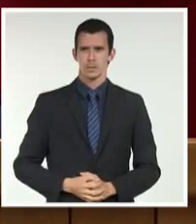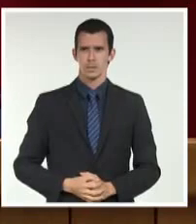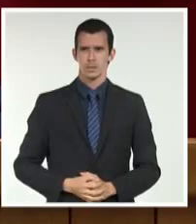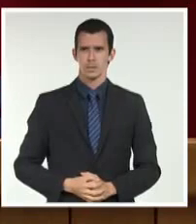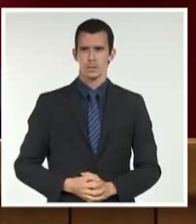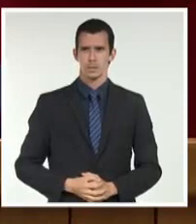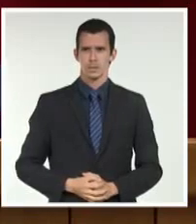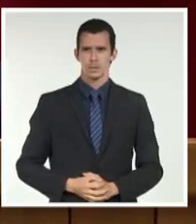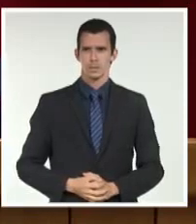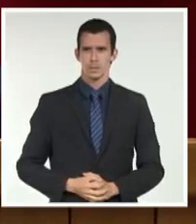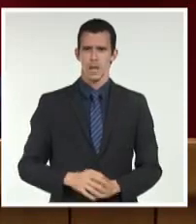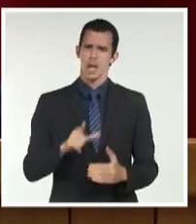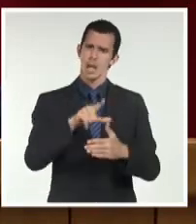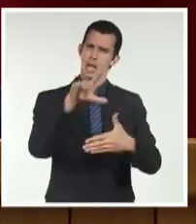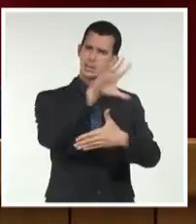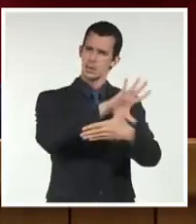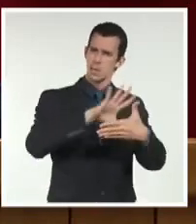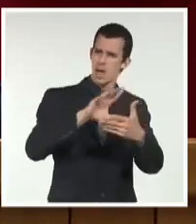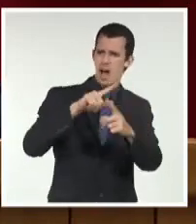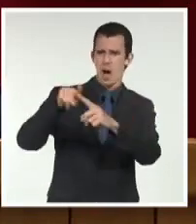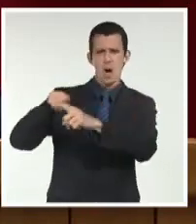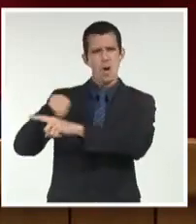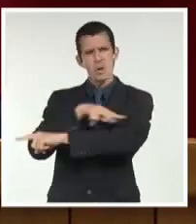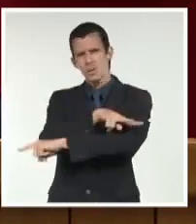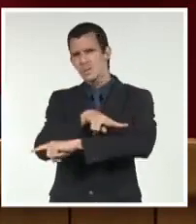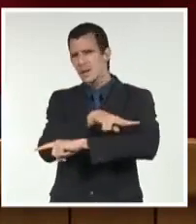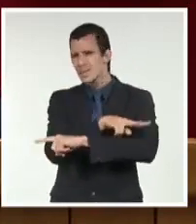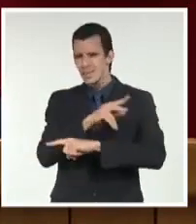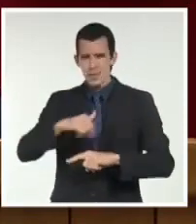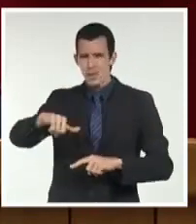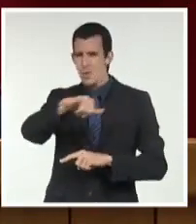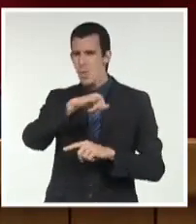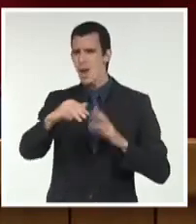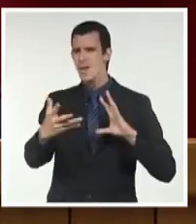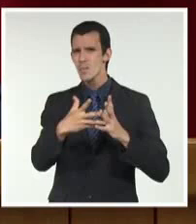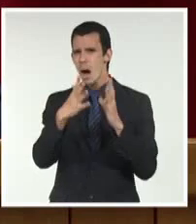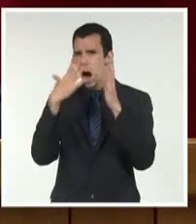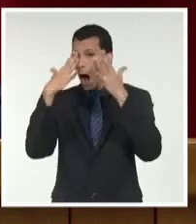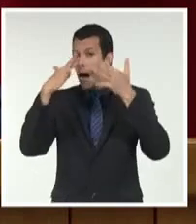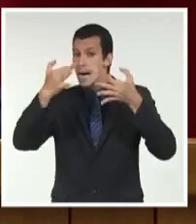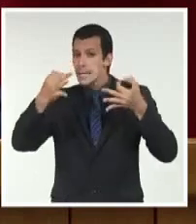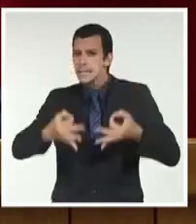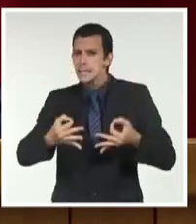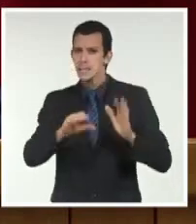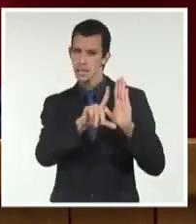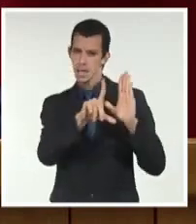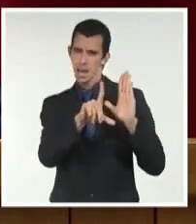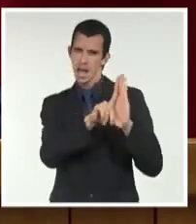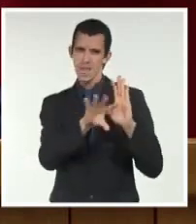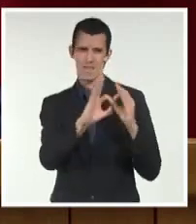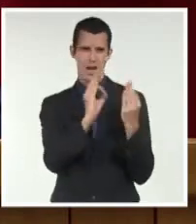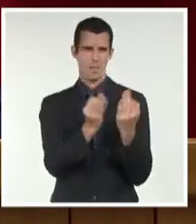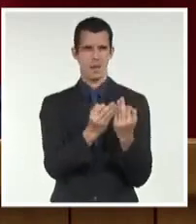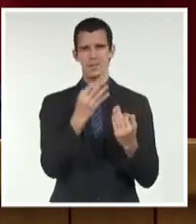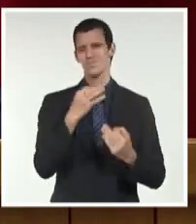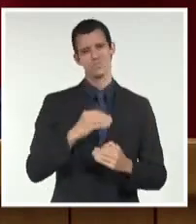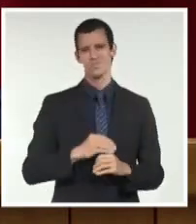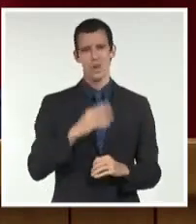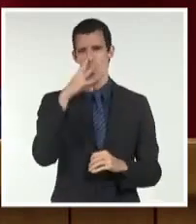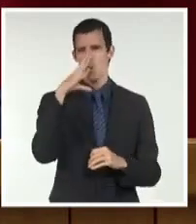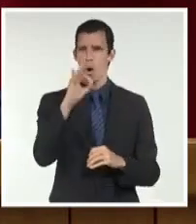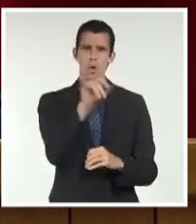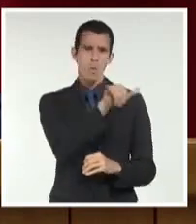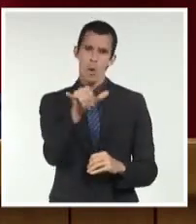tanto continental como insular, de un código de igual naturaleza que haya tenido la legitimidad democrática que éste